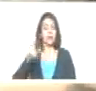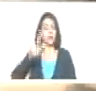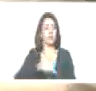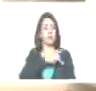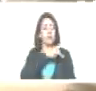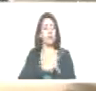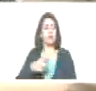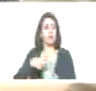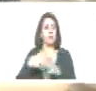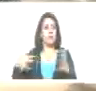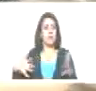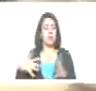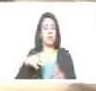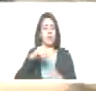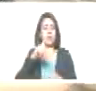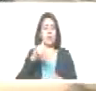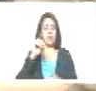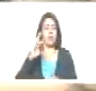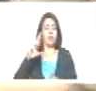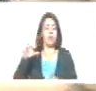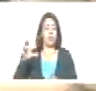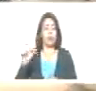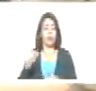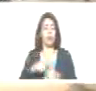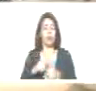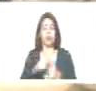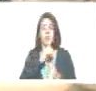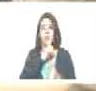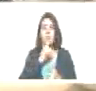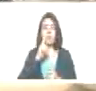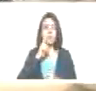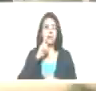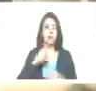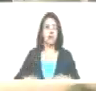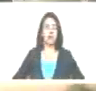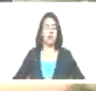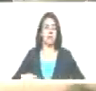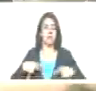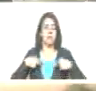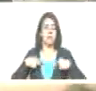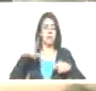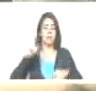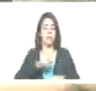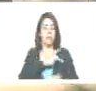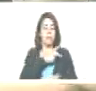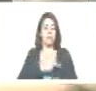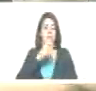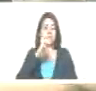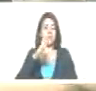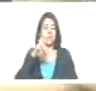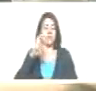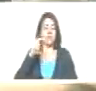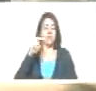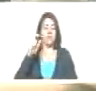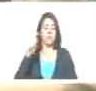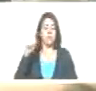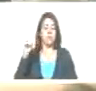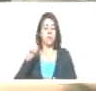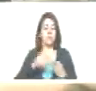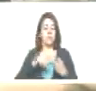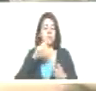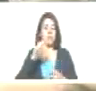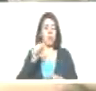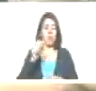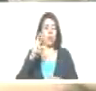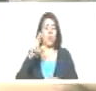García Lorca, nombra al humano poema de Ernesto Cardenal, nombra a Gabriela, la de Chile, y